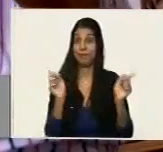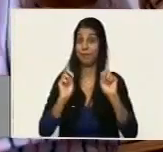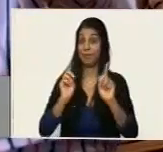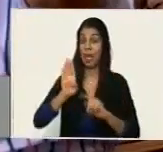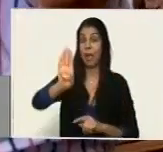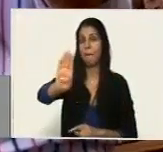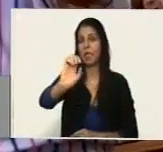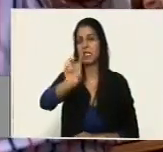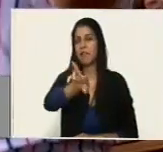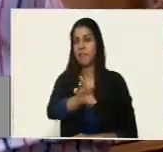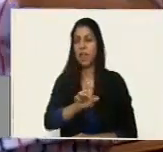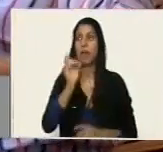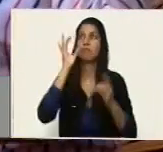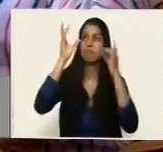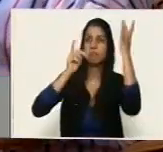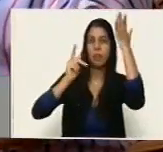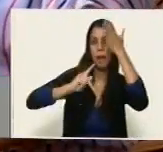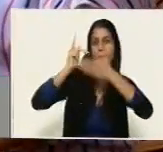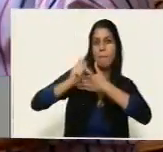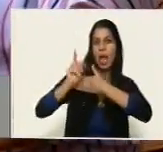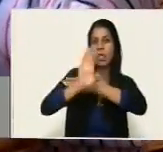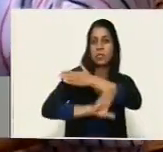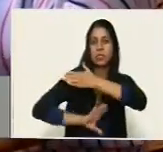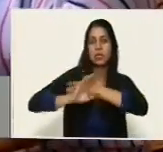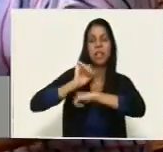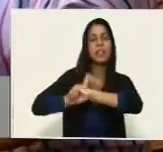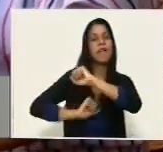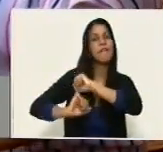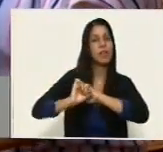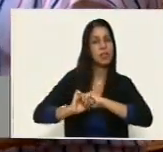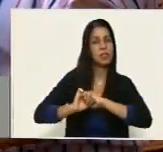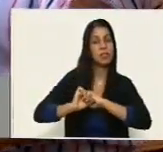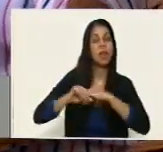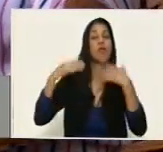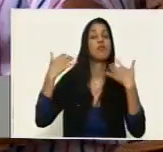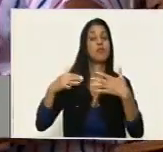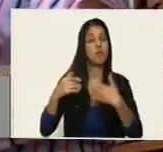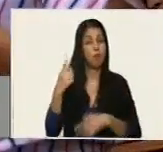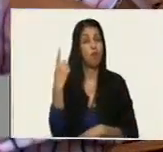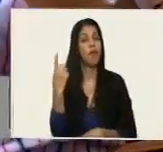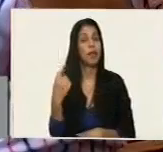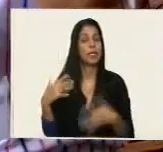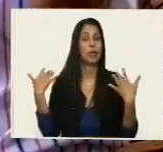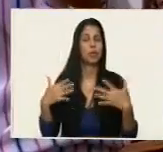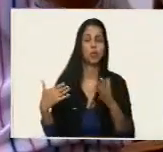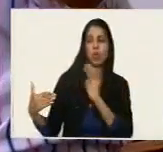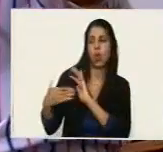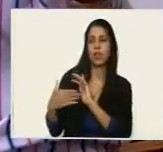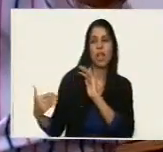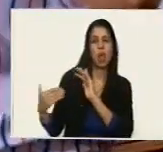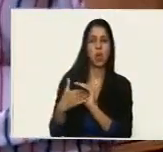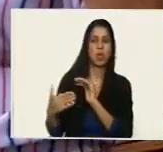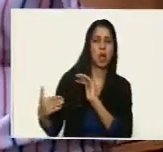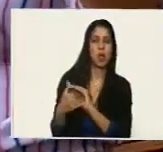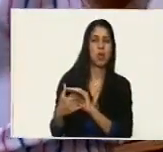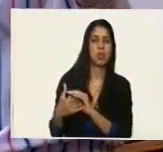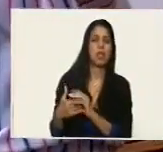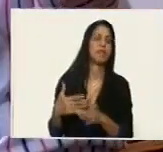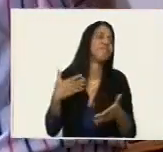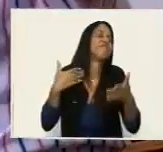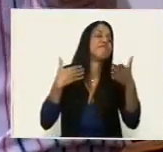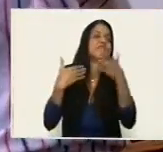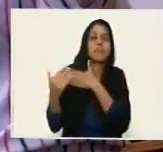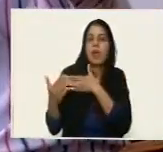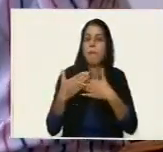siendo quien genere las políticas de defensa. ¿Cuánto tiempo nos falta de guerra? El tiempo que sea de necesario. Porque